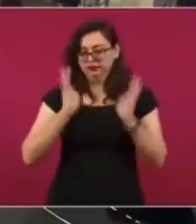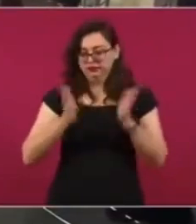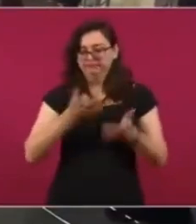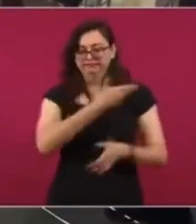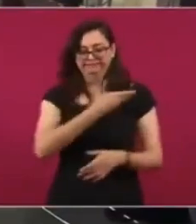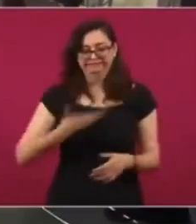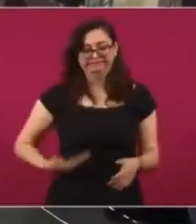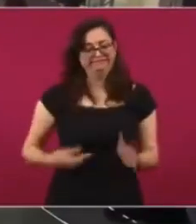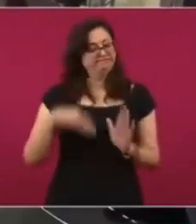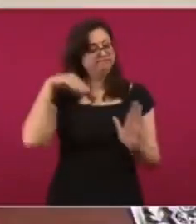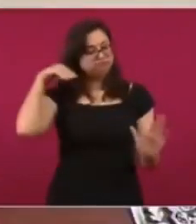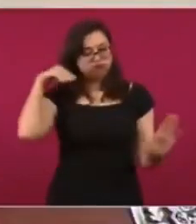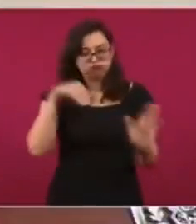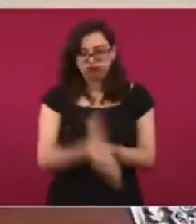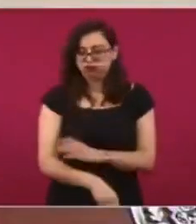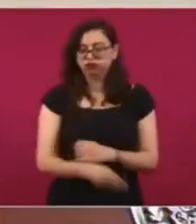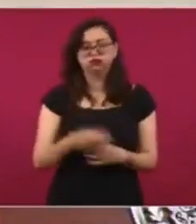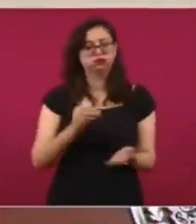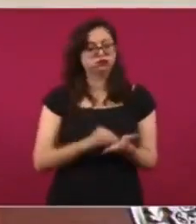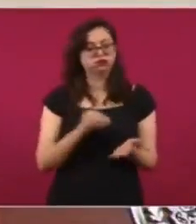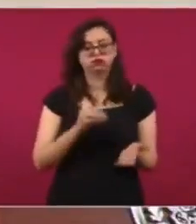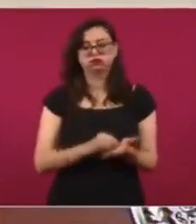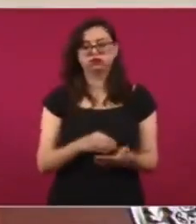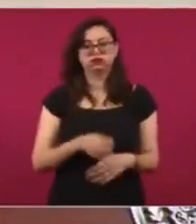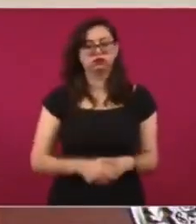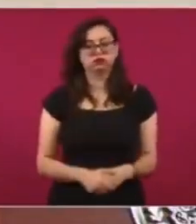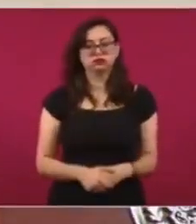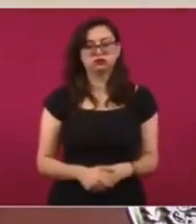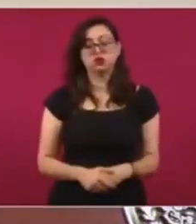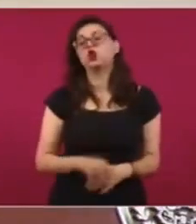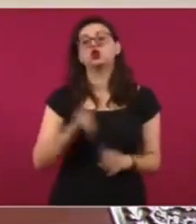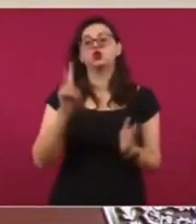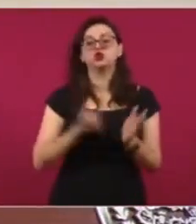y ya en el 20 empezamos a levantar, y de